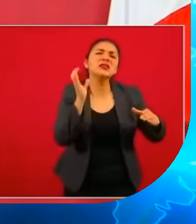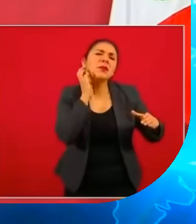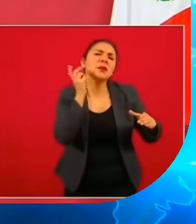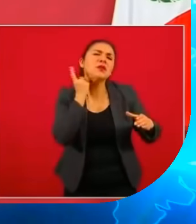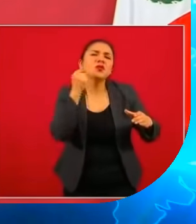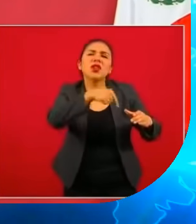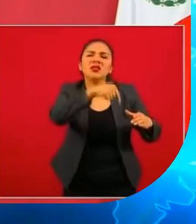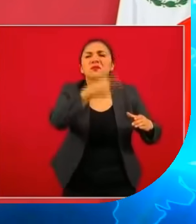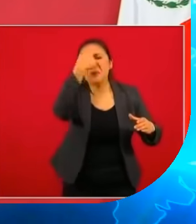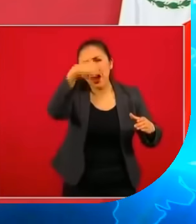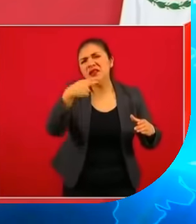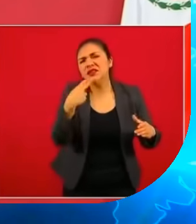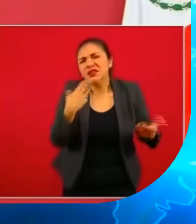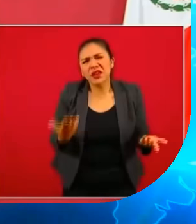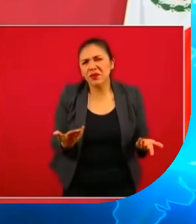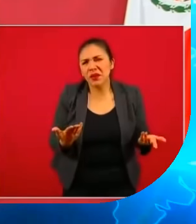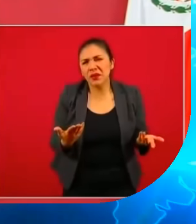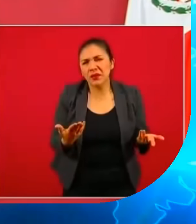Diputados?